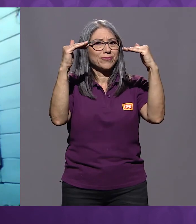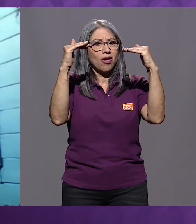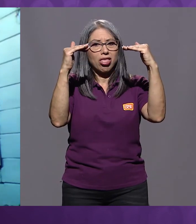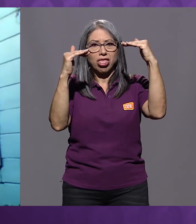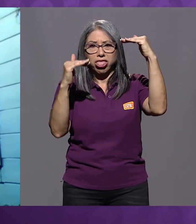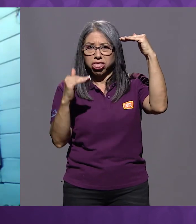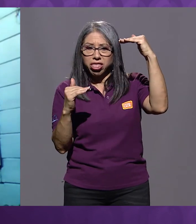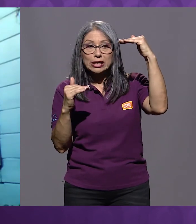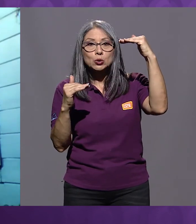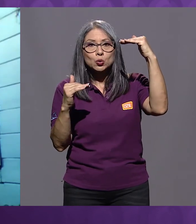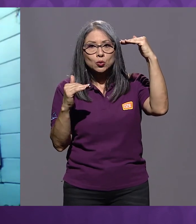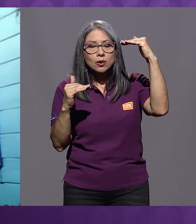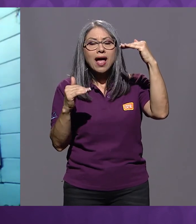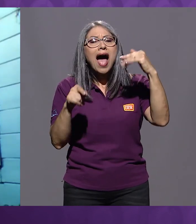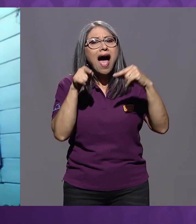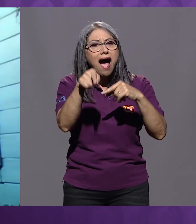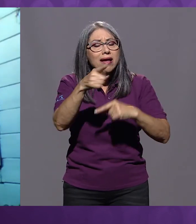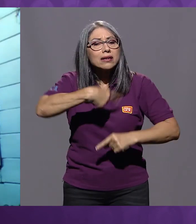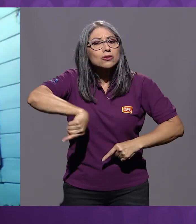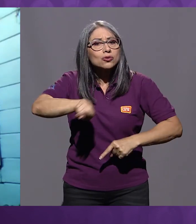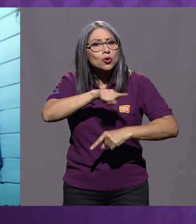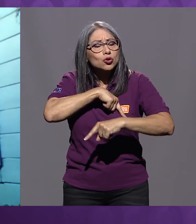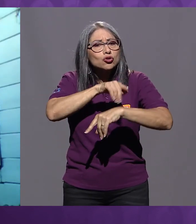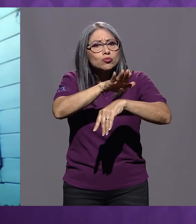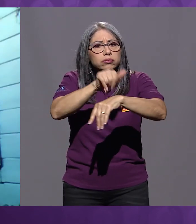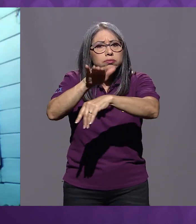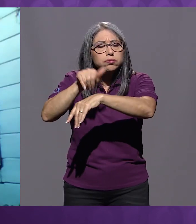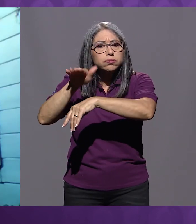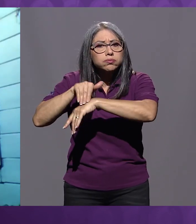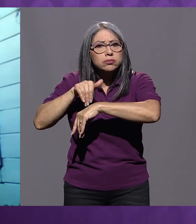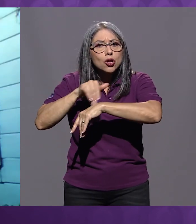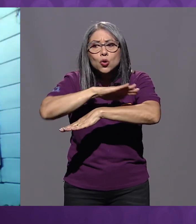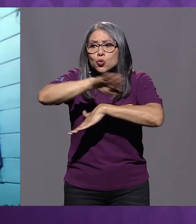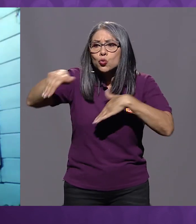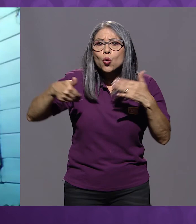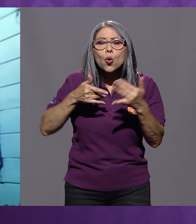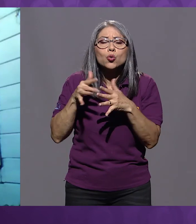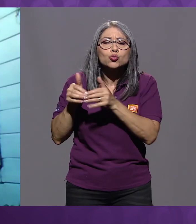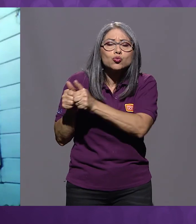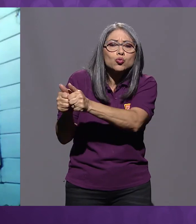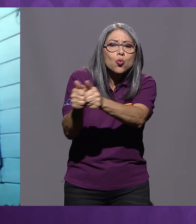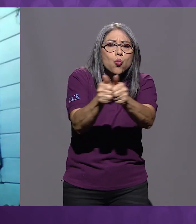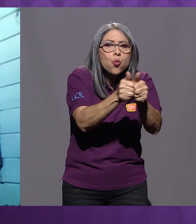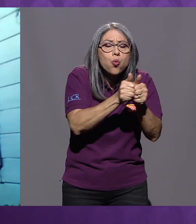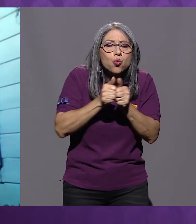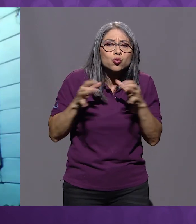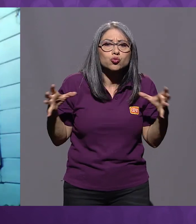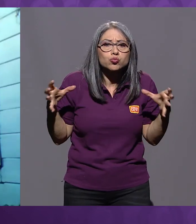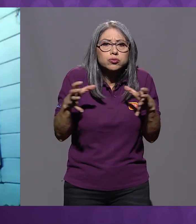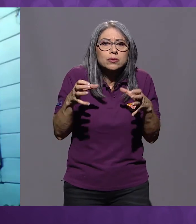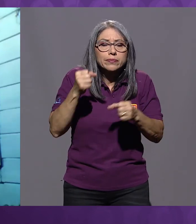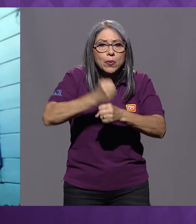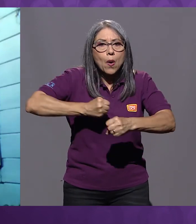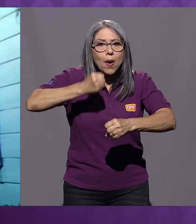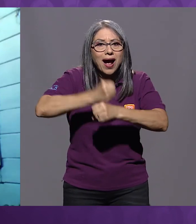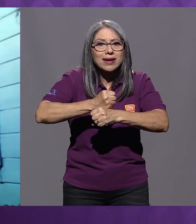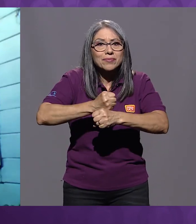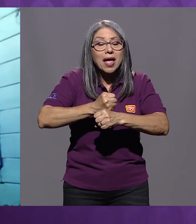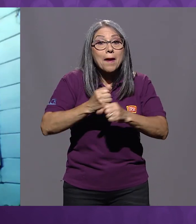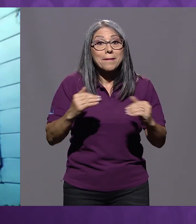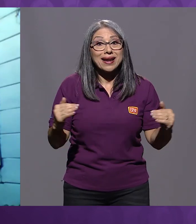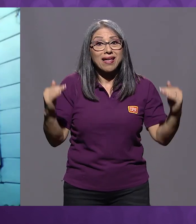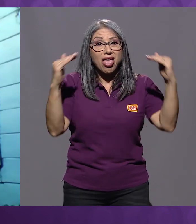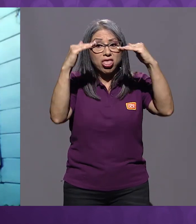es donde también hacemos todo un gran llamado para que podamos juntos y juntas trabajar para que esa